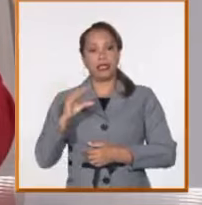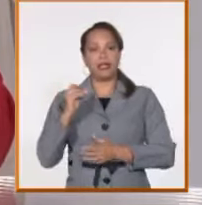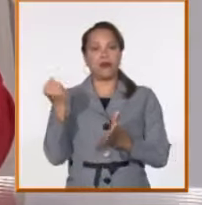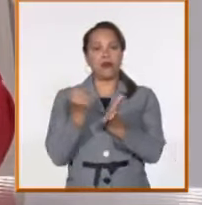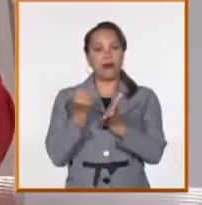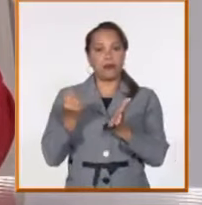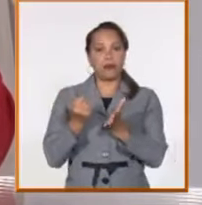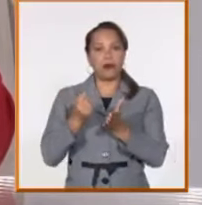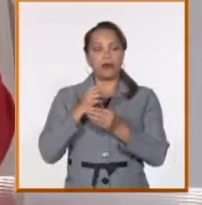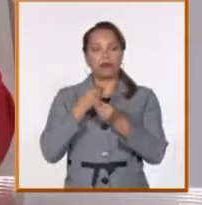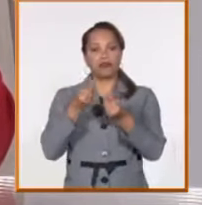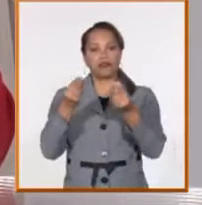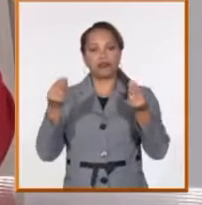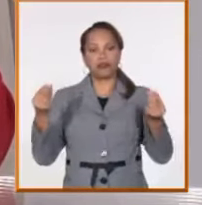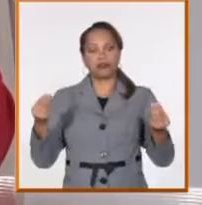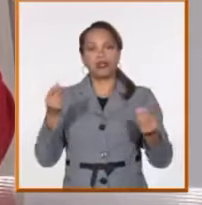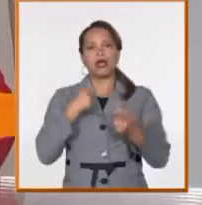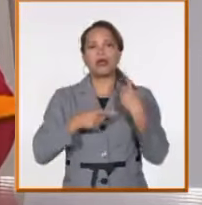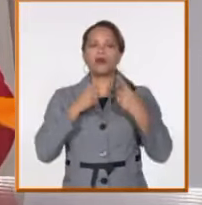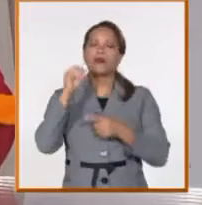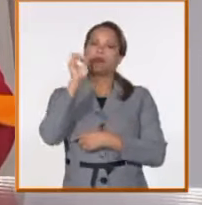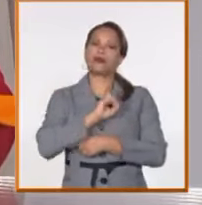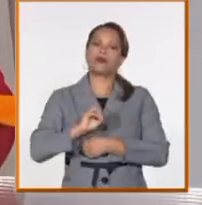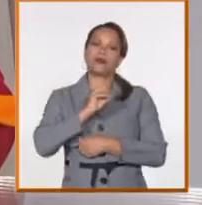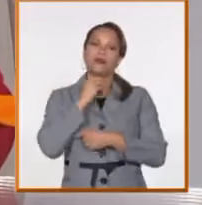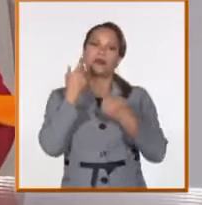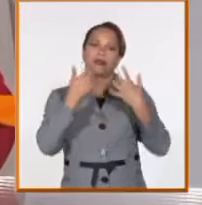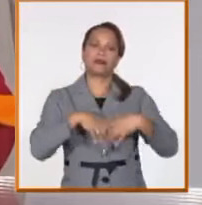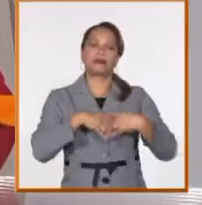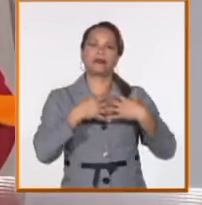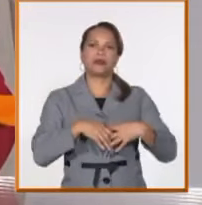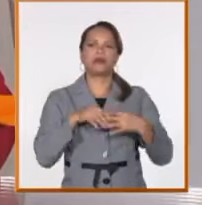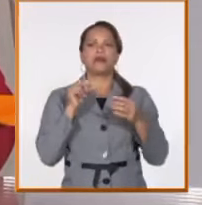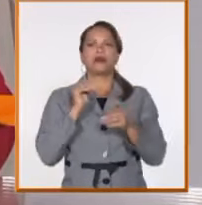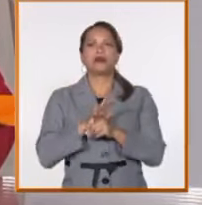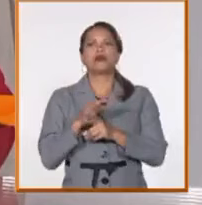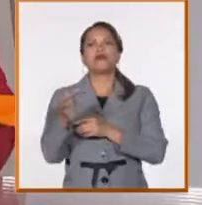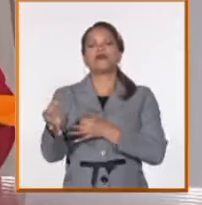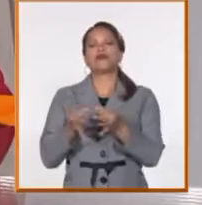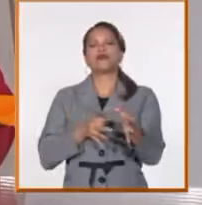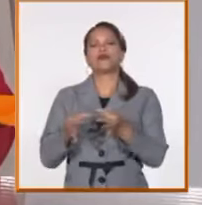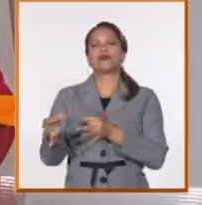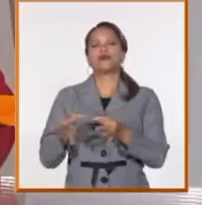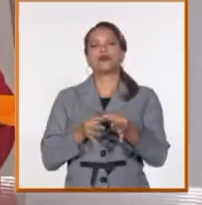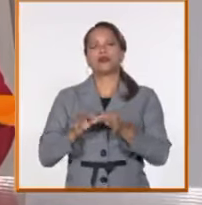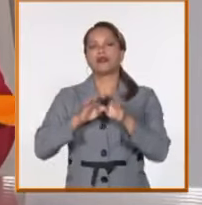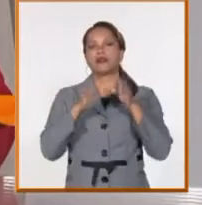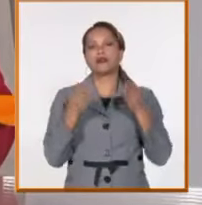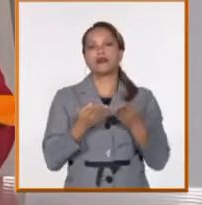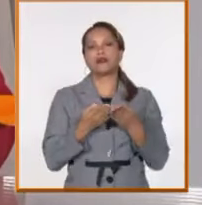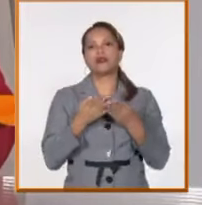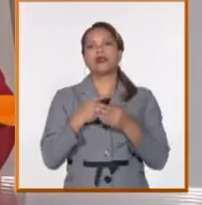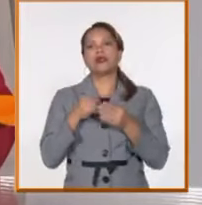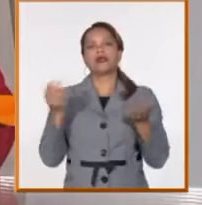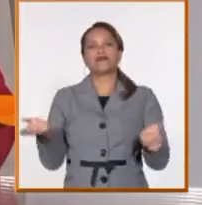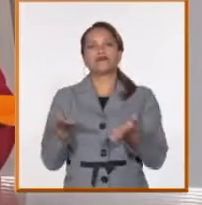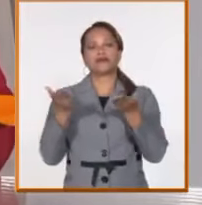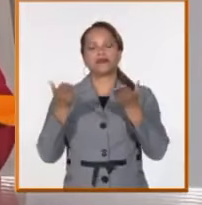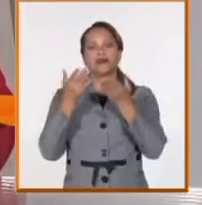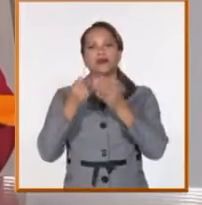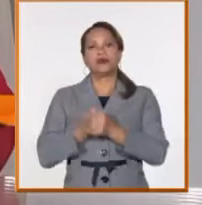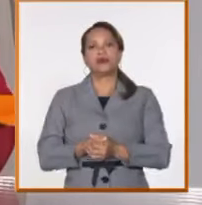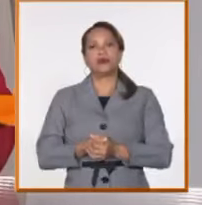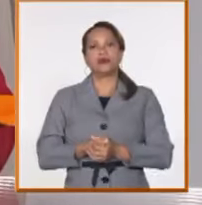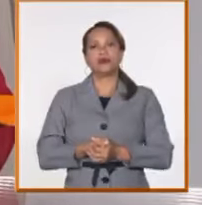una oportunidad para la industria porque hemos puesto en funcionamiento las capacidades productivas que tenemos que son fruto de procesos inversionistas